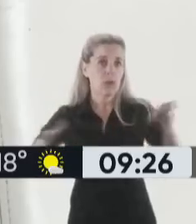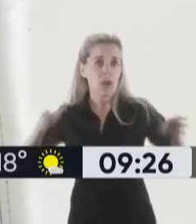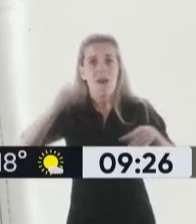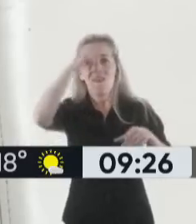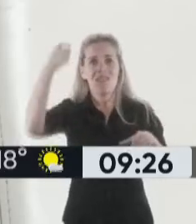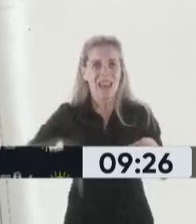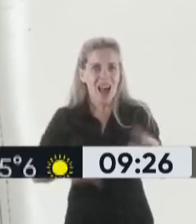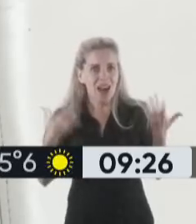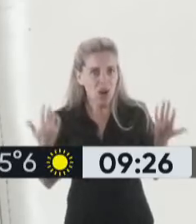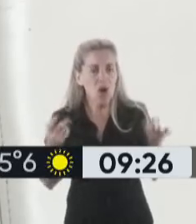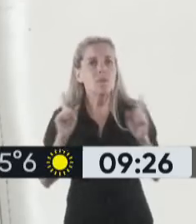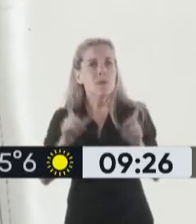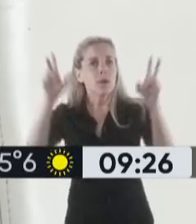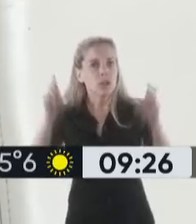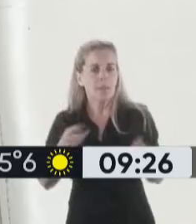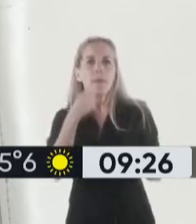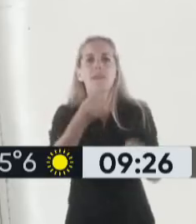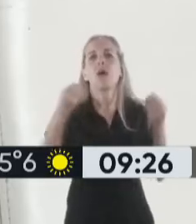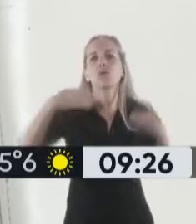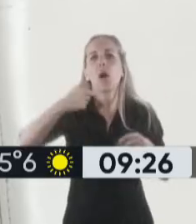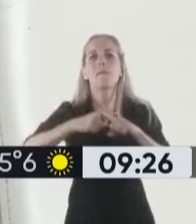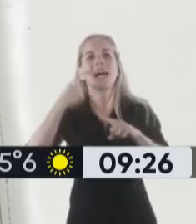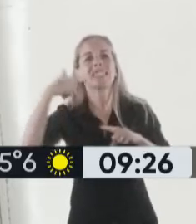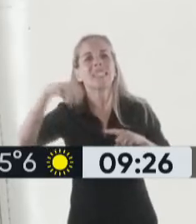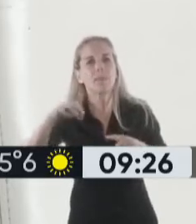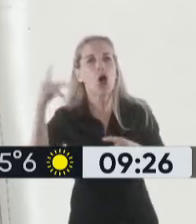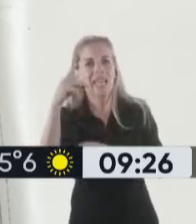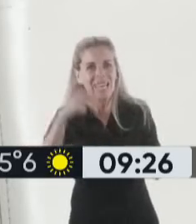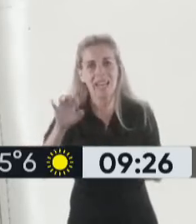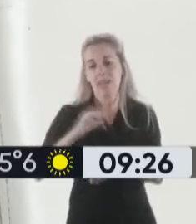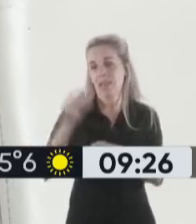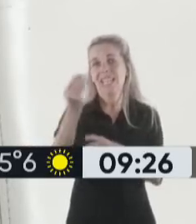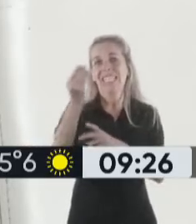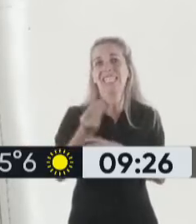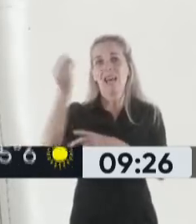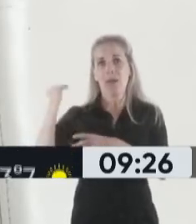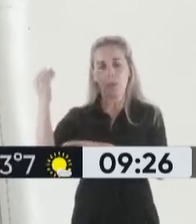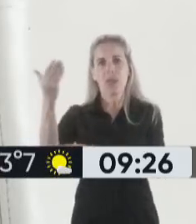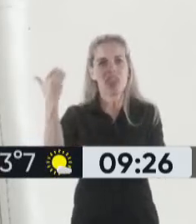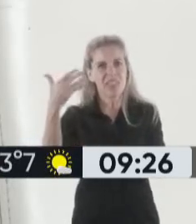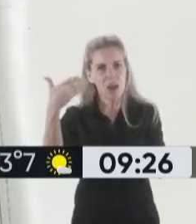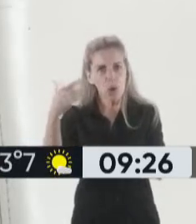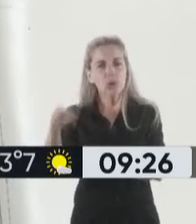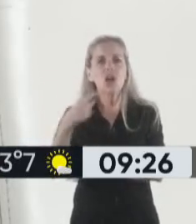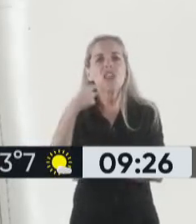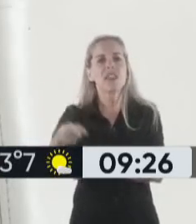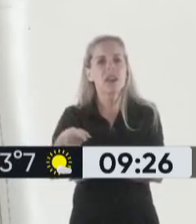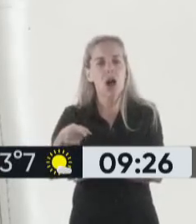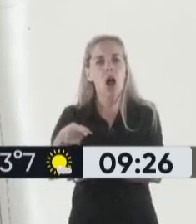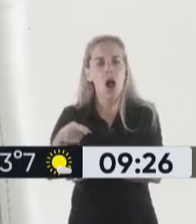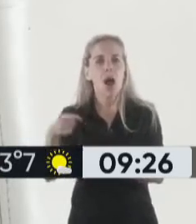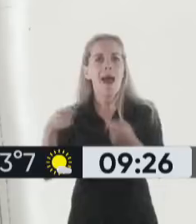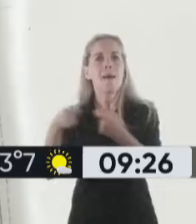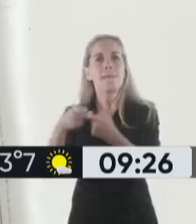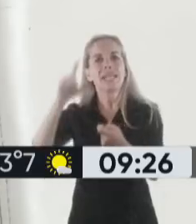quiero preguntarte por dichos de Máximo Kirchner, que el sábado pasado, en el marco de su discurso, señaló que en